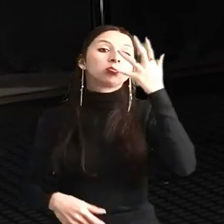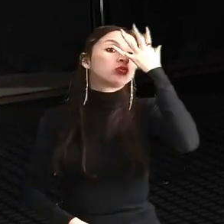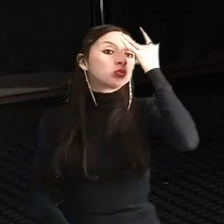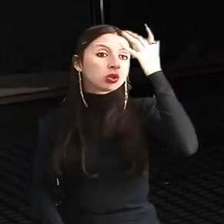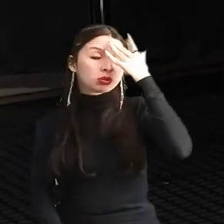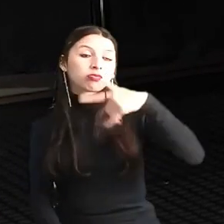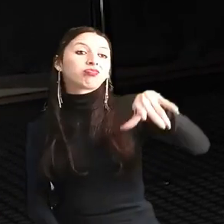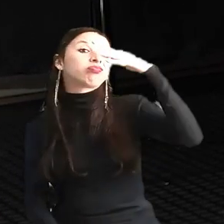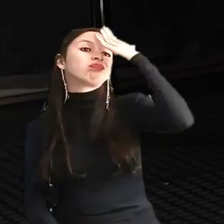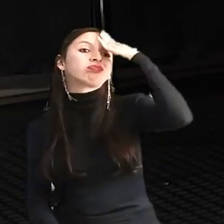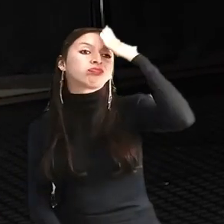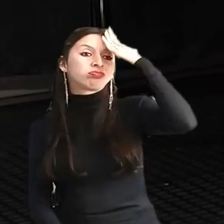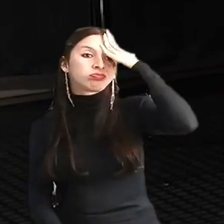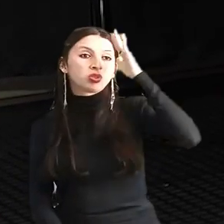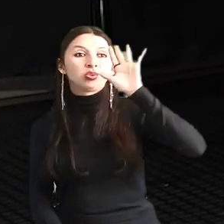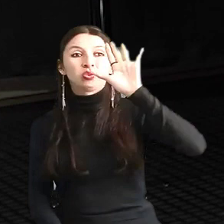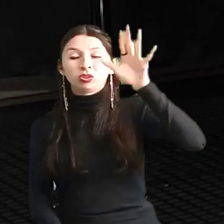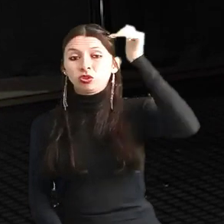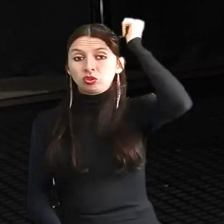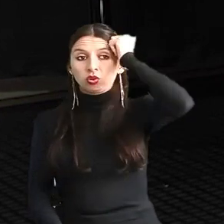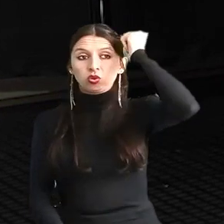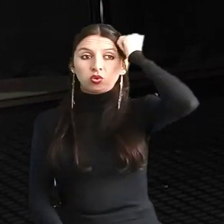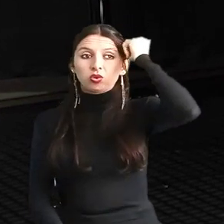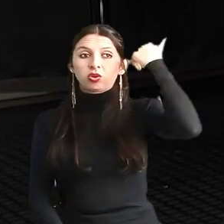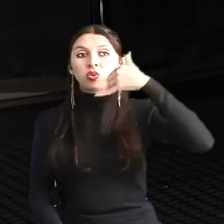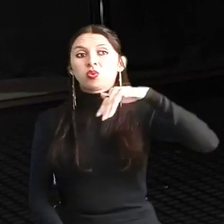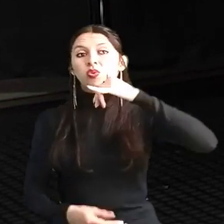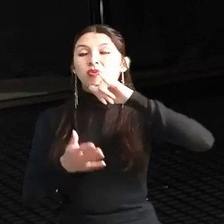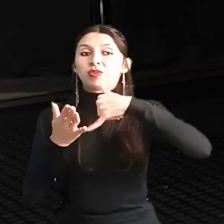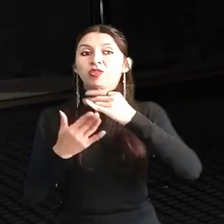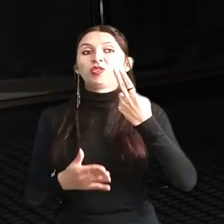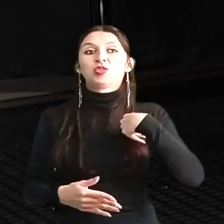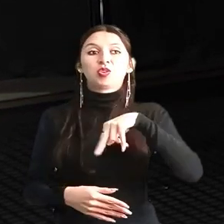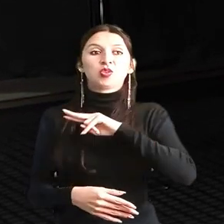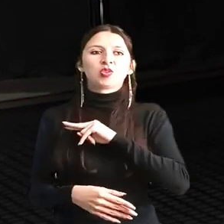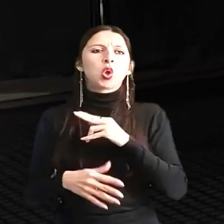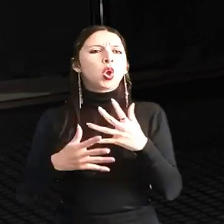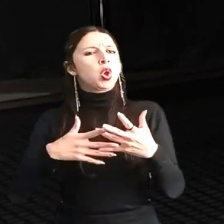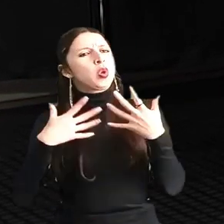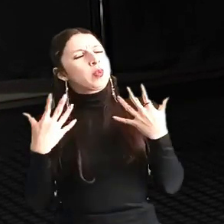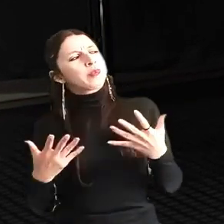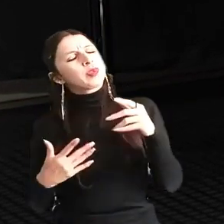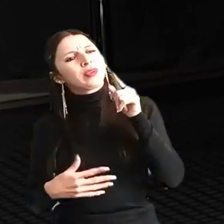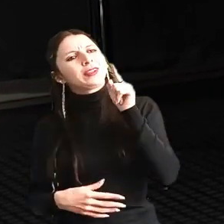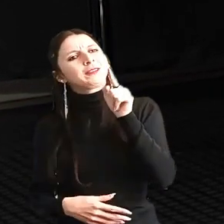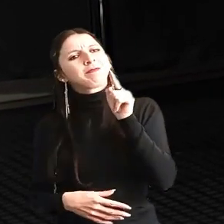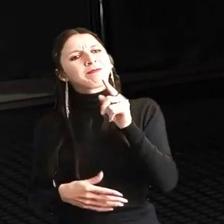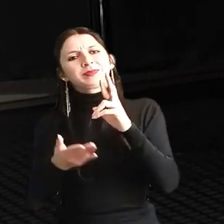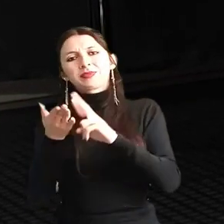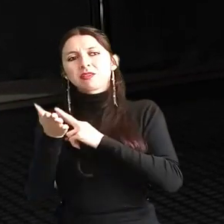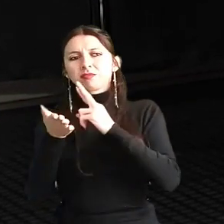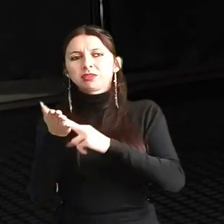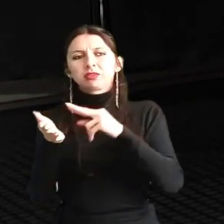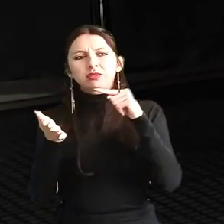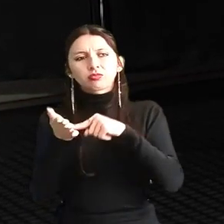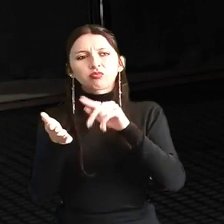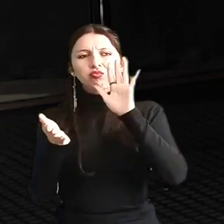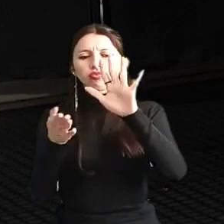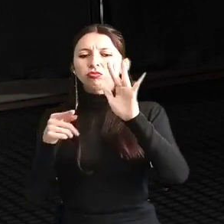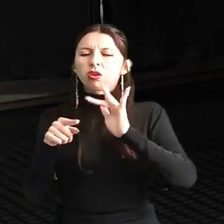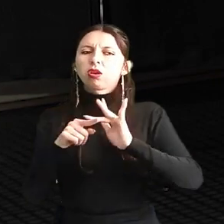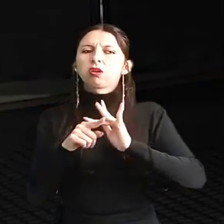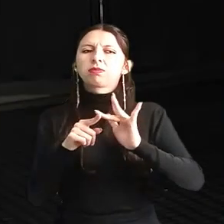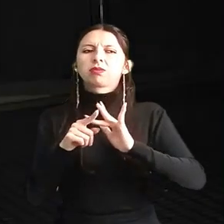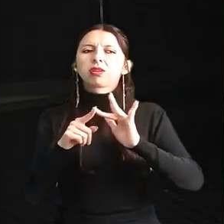dentro de las aulas porque también sabemos que aquí Jacqueline es docente de biología también de nuestra universidad Cómo ha sido también llevar